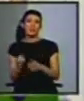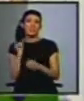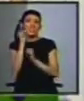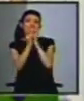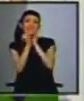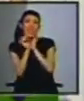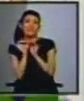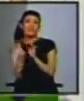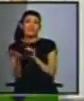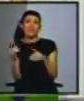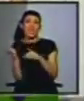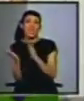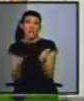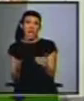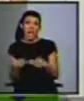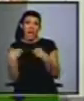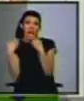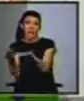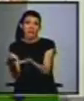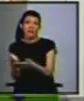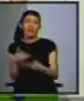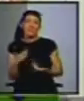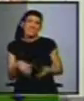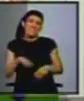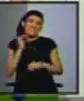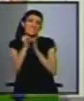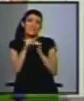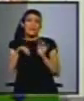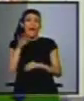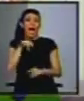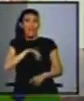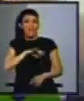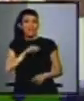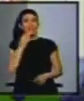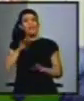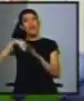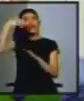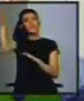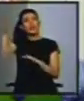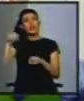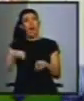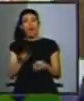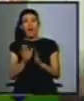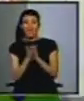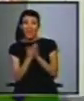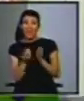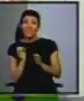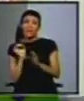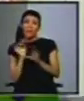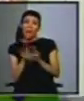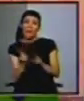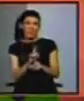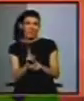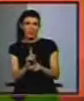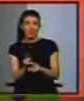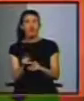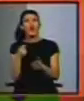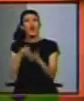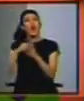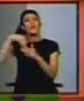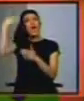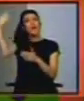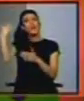compras por internet, típico, que tanto en Chile como en el exterior. Entonces la gente hoy día, en vez de mandar tarjeta, está comprando afuera y mandando regalos.